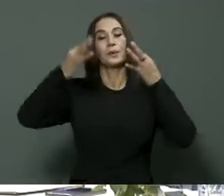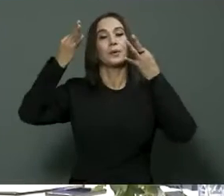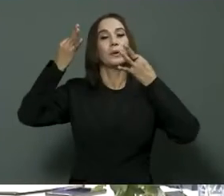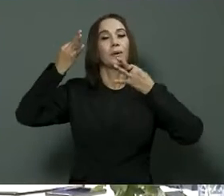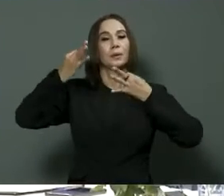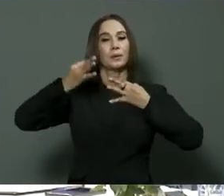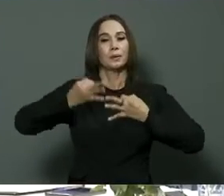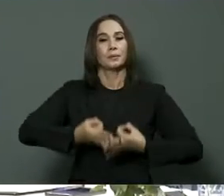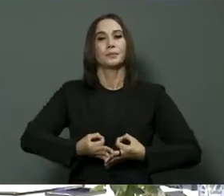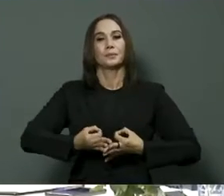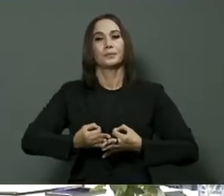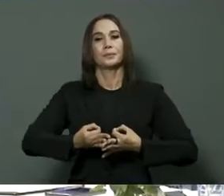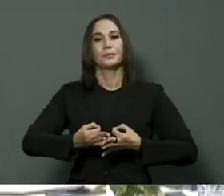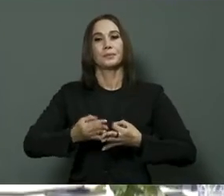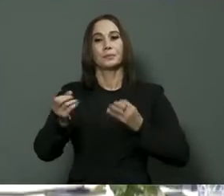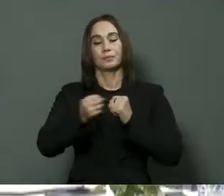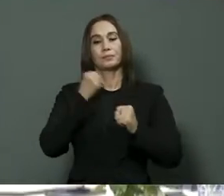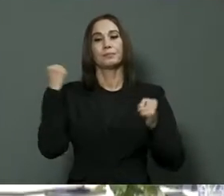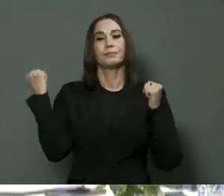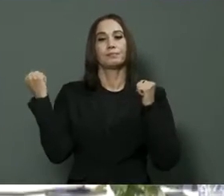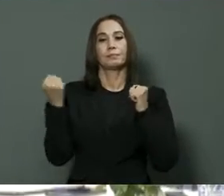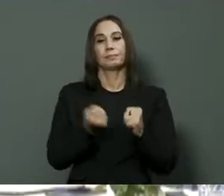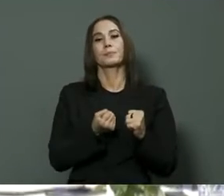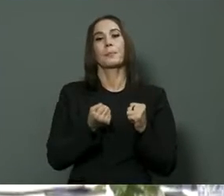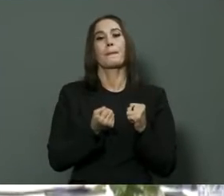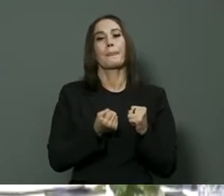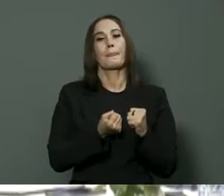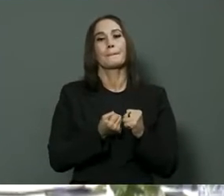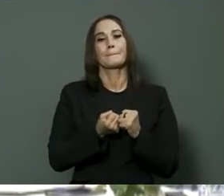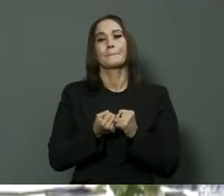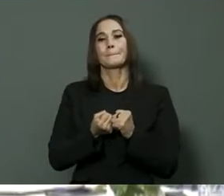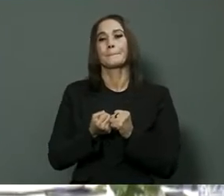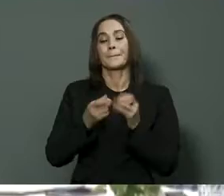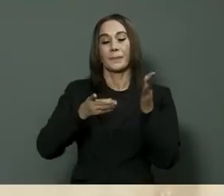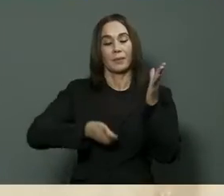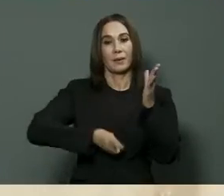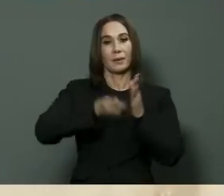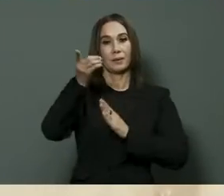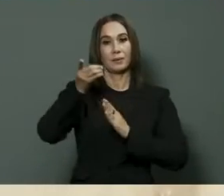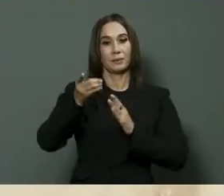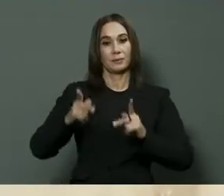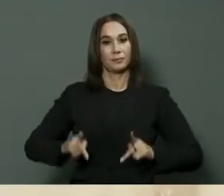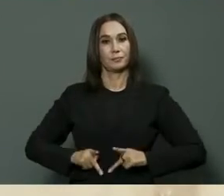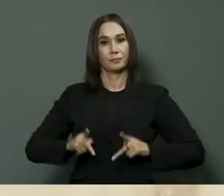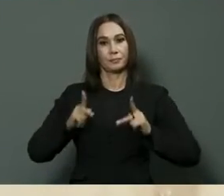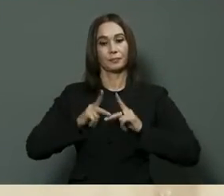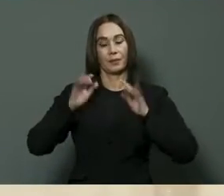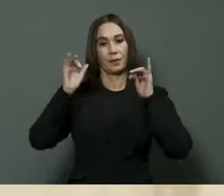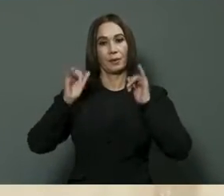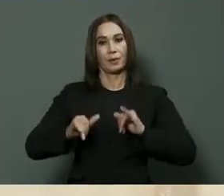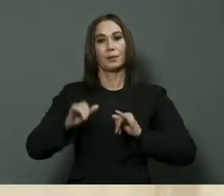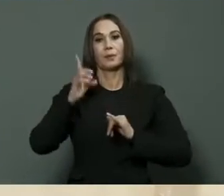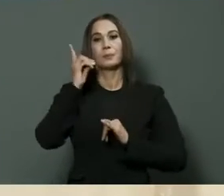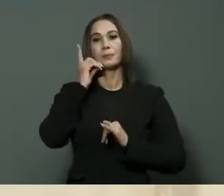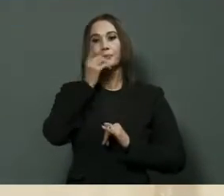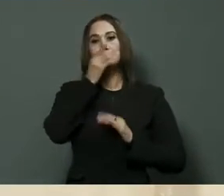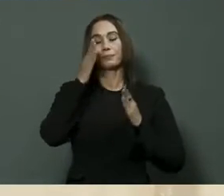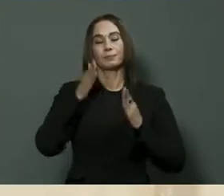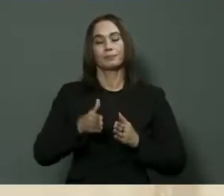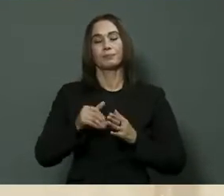firmeza, con gallardía, el derecho a la vida del pueblo dominicano.